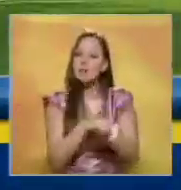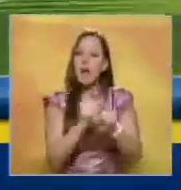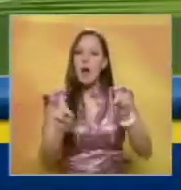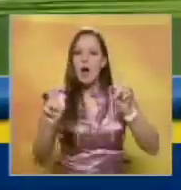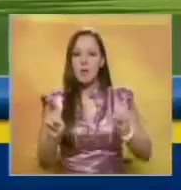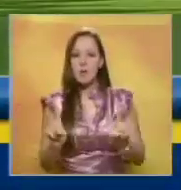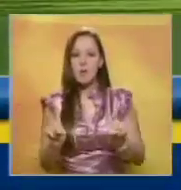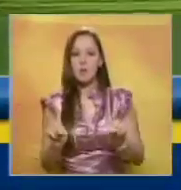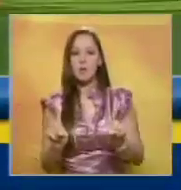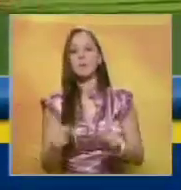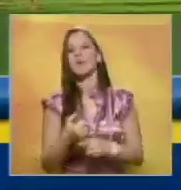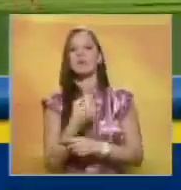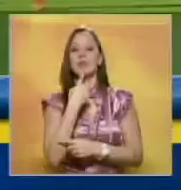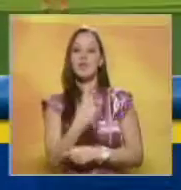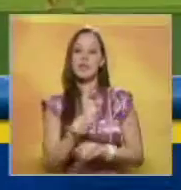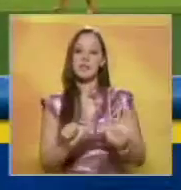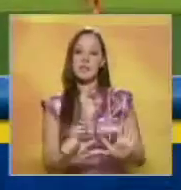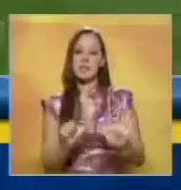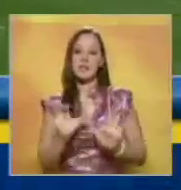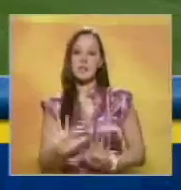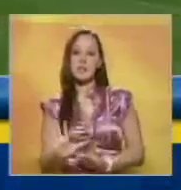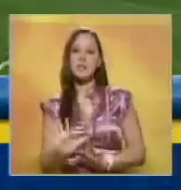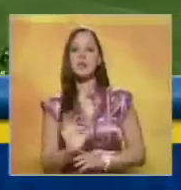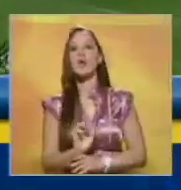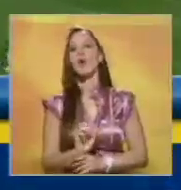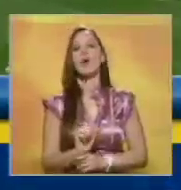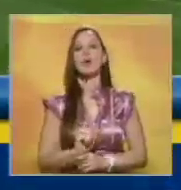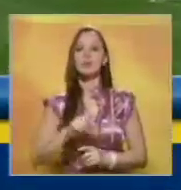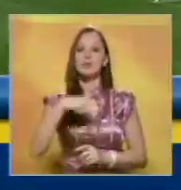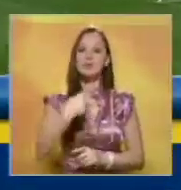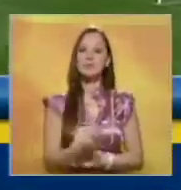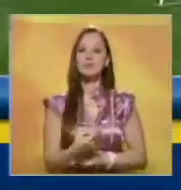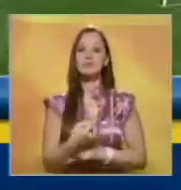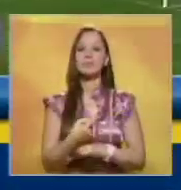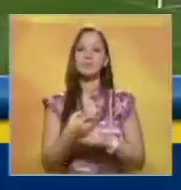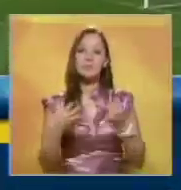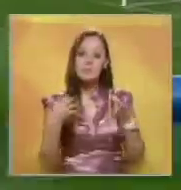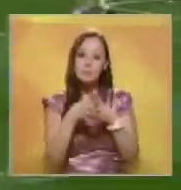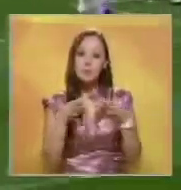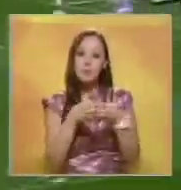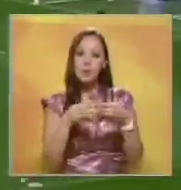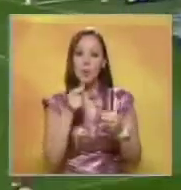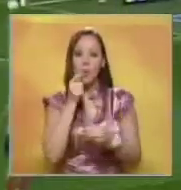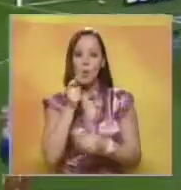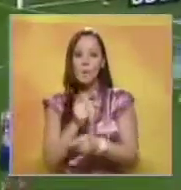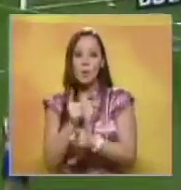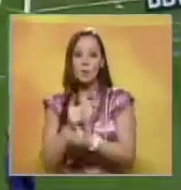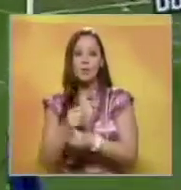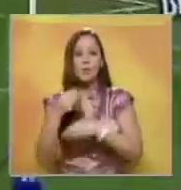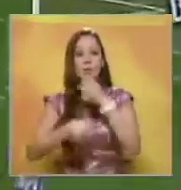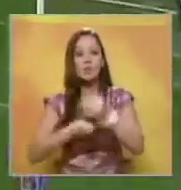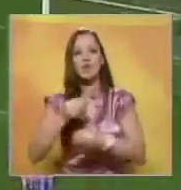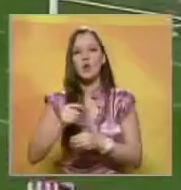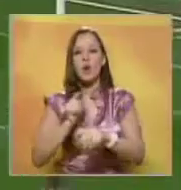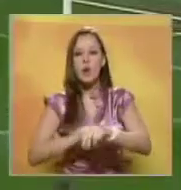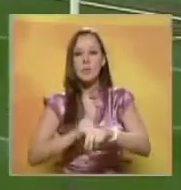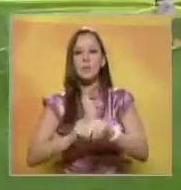adelantó a los visitantes a los 65, aunque Toby Alderweireld igualó por los colchoneros cuando se cumplía el